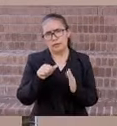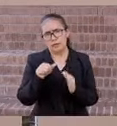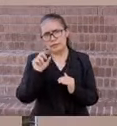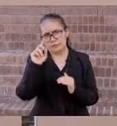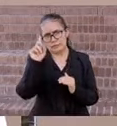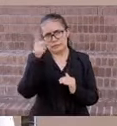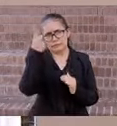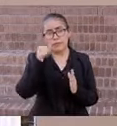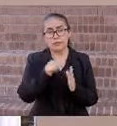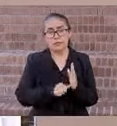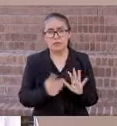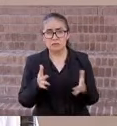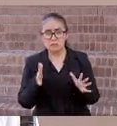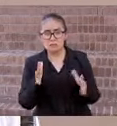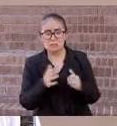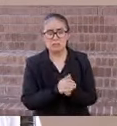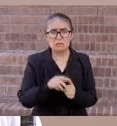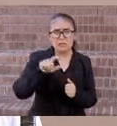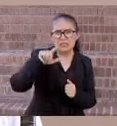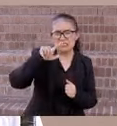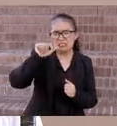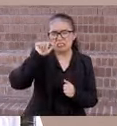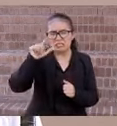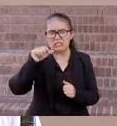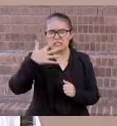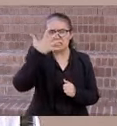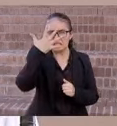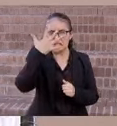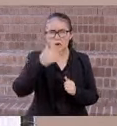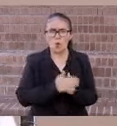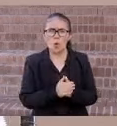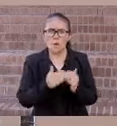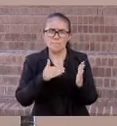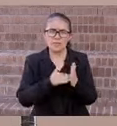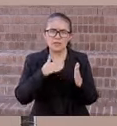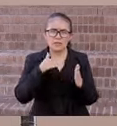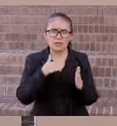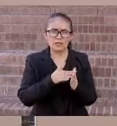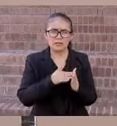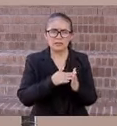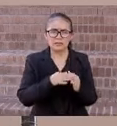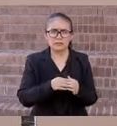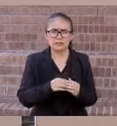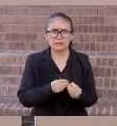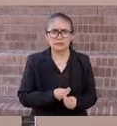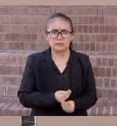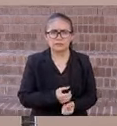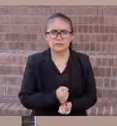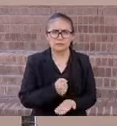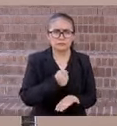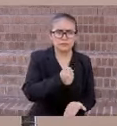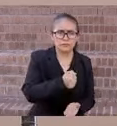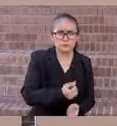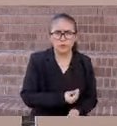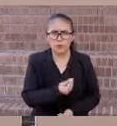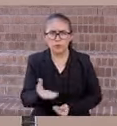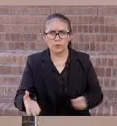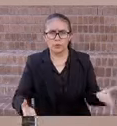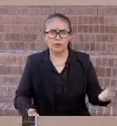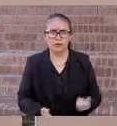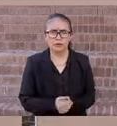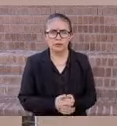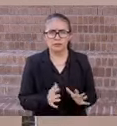como 75 mil millones de pesos se distribuyen entre